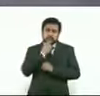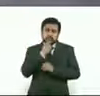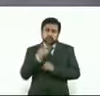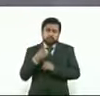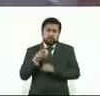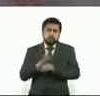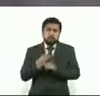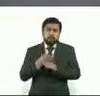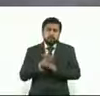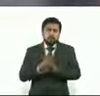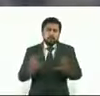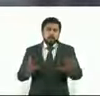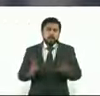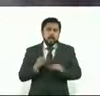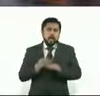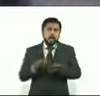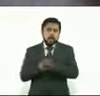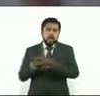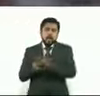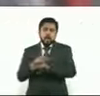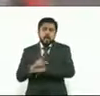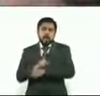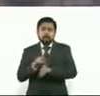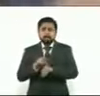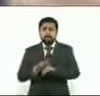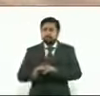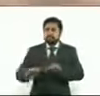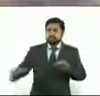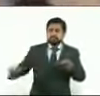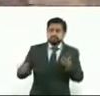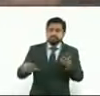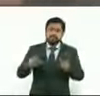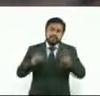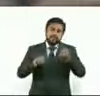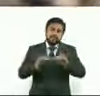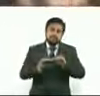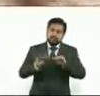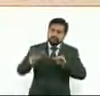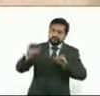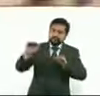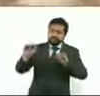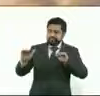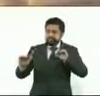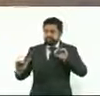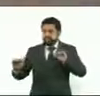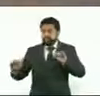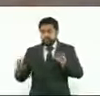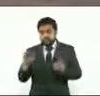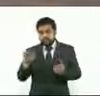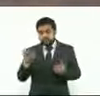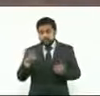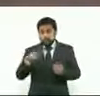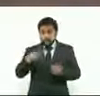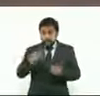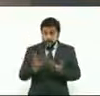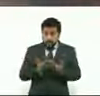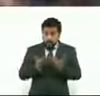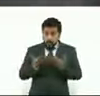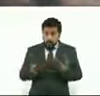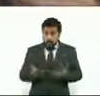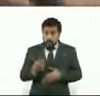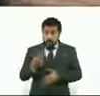el recorrido, tiene que ver también mucho con la cuestión de la altimetría. Sin embargo, la mejor marca en la ruta actual es de 2